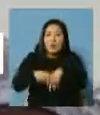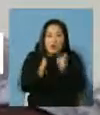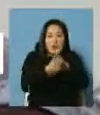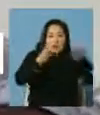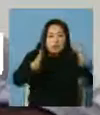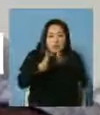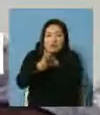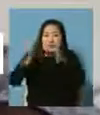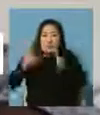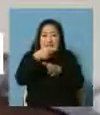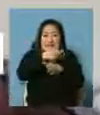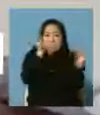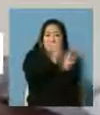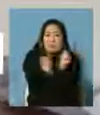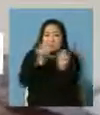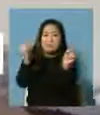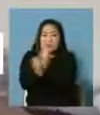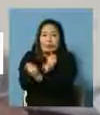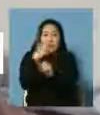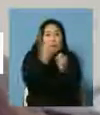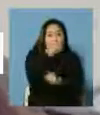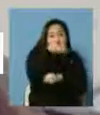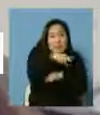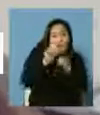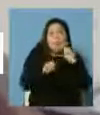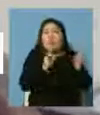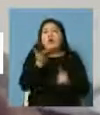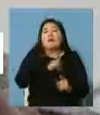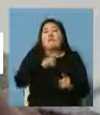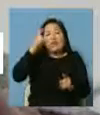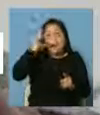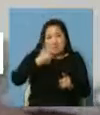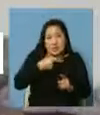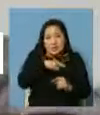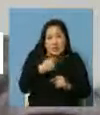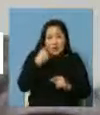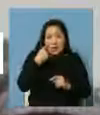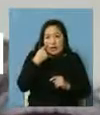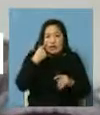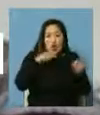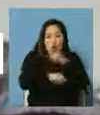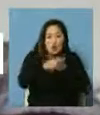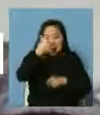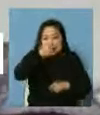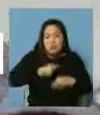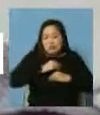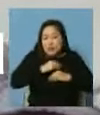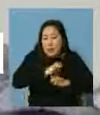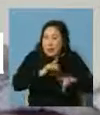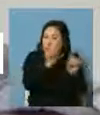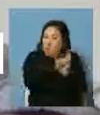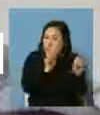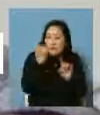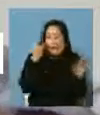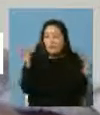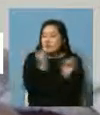dos fases súper importantes de análisis. La primera es que no son tóxicas. Eso ya